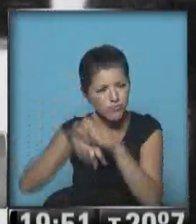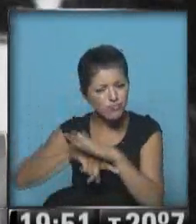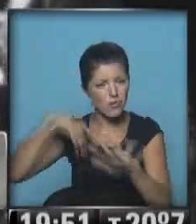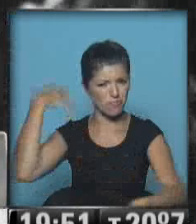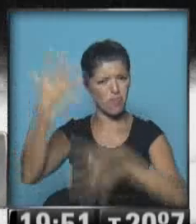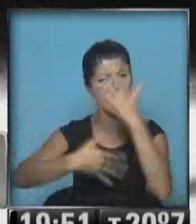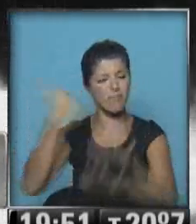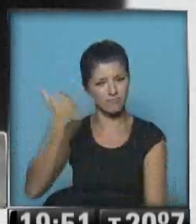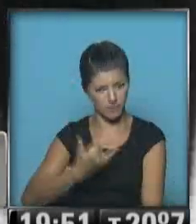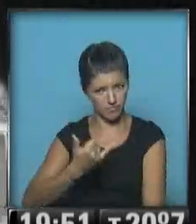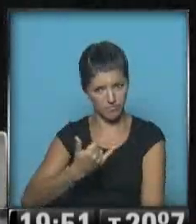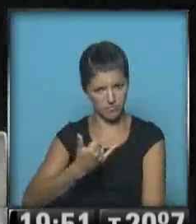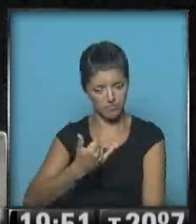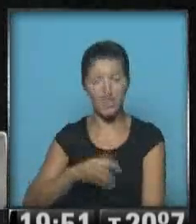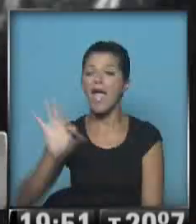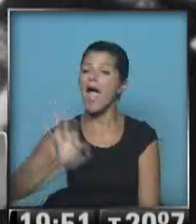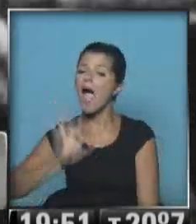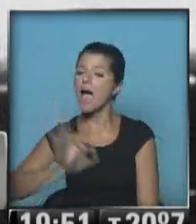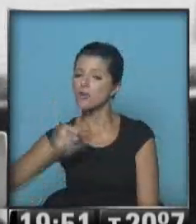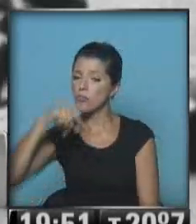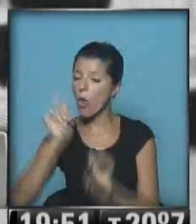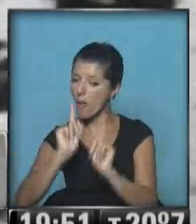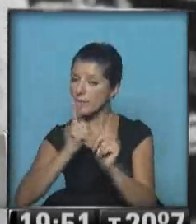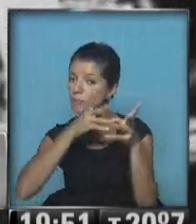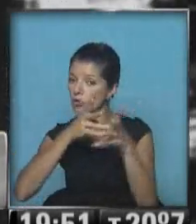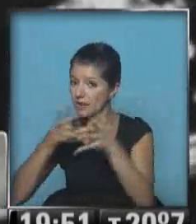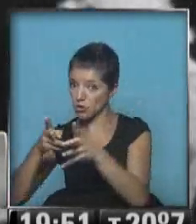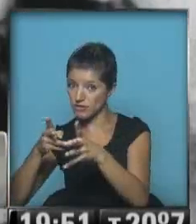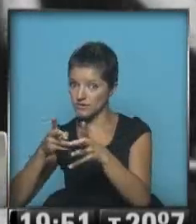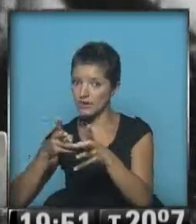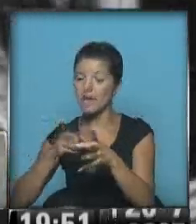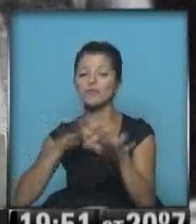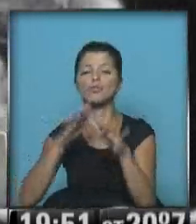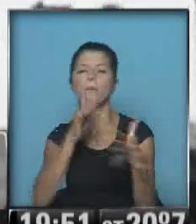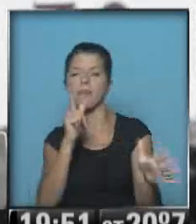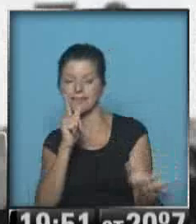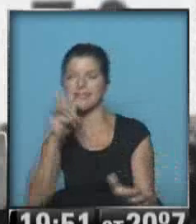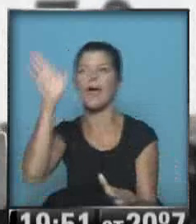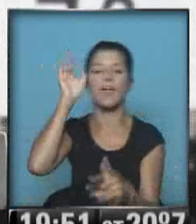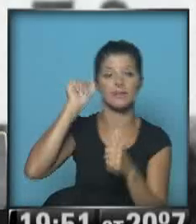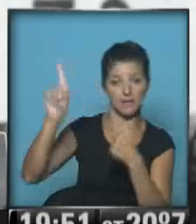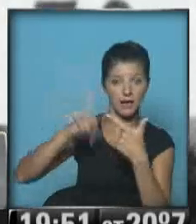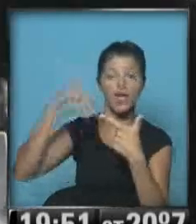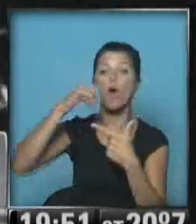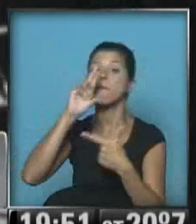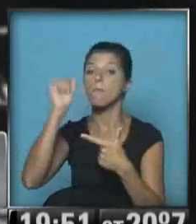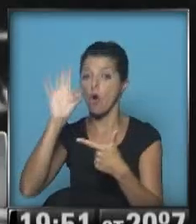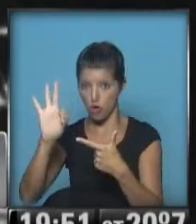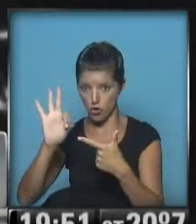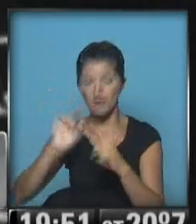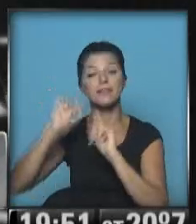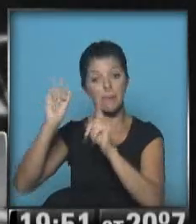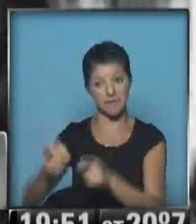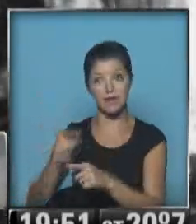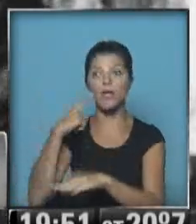el país años después los mismos terroristas emplearían métodos similares en Italia con aldom Moro quien también era un